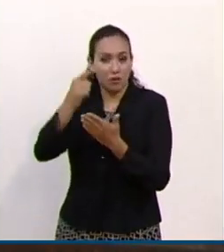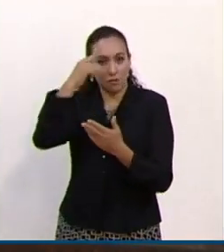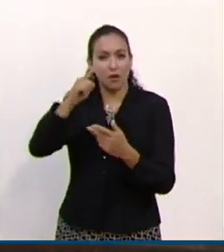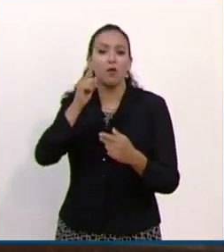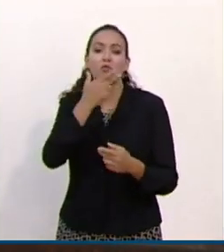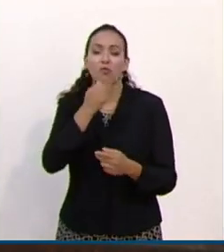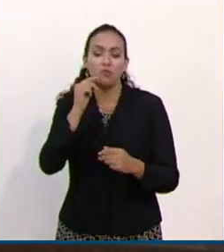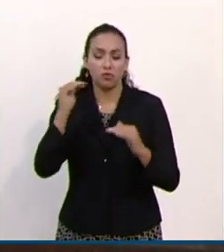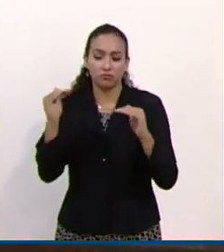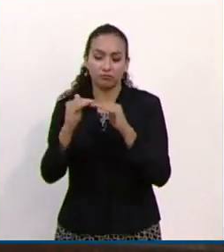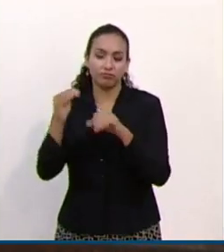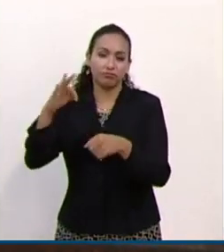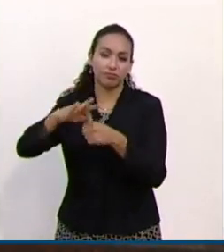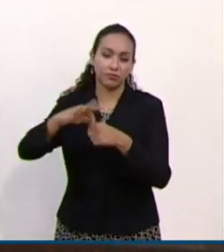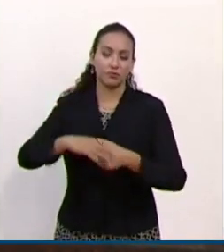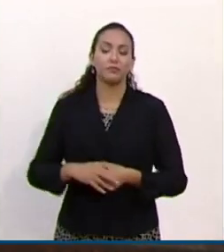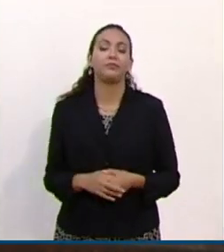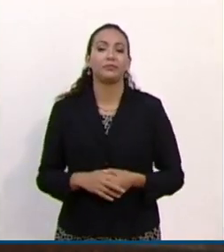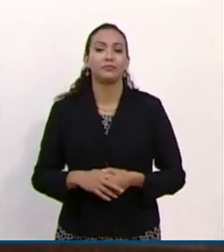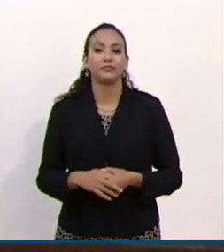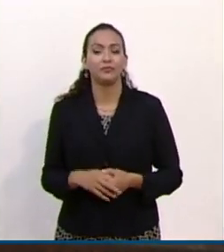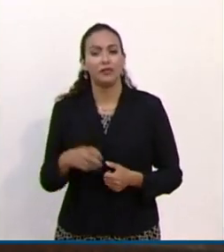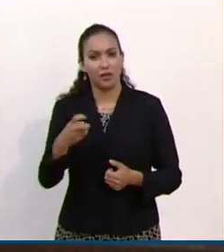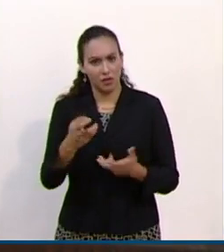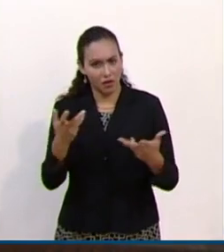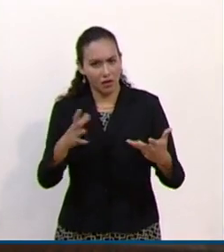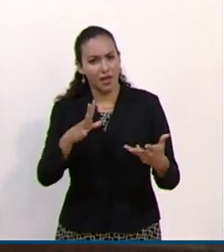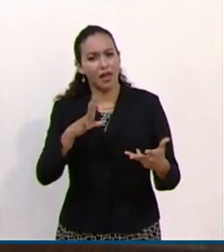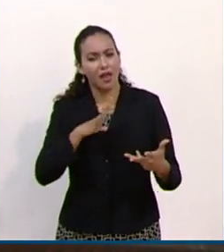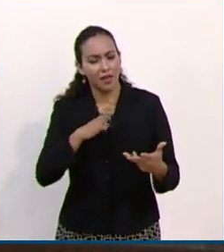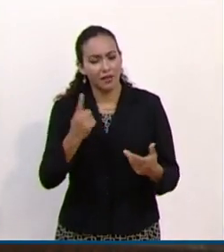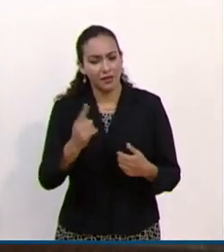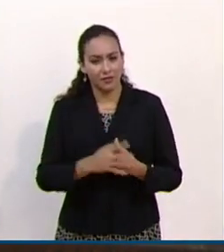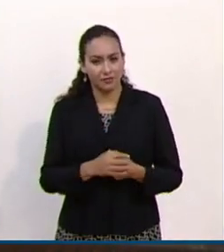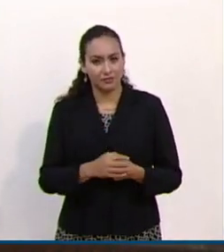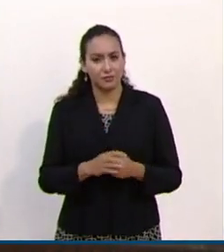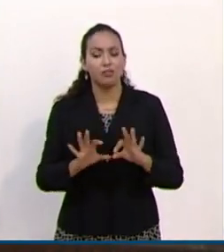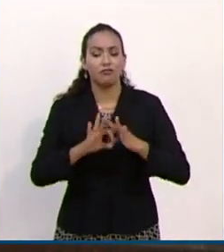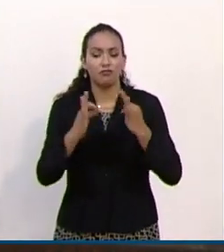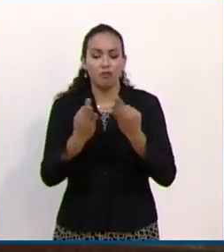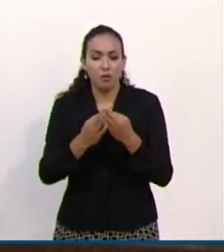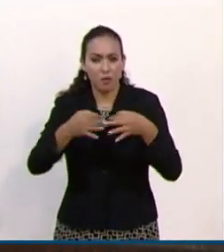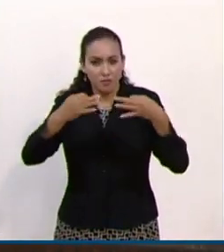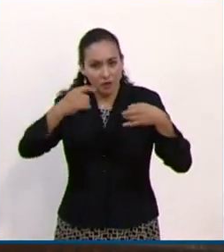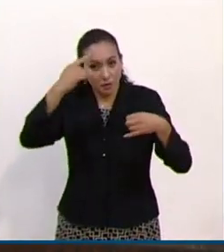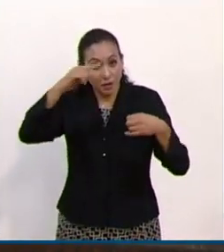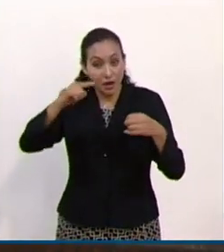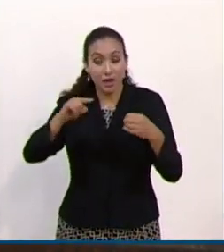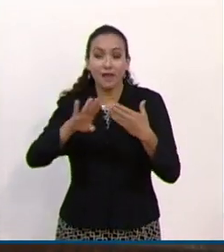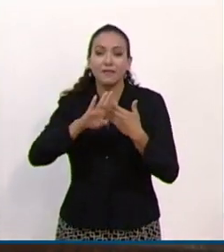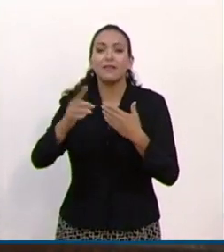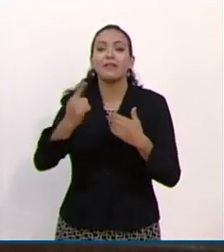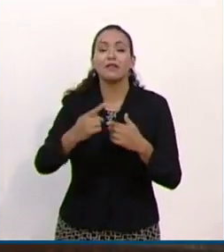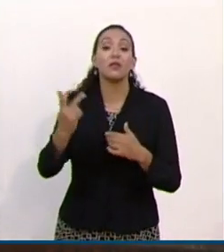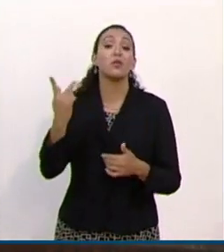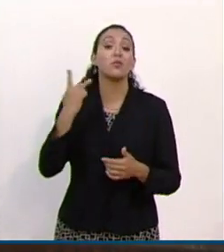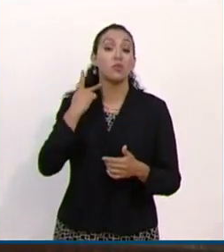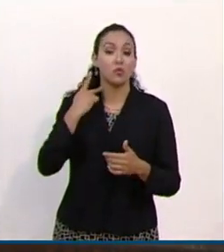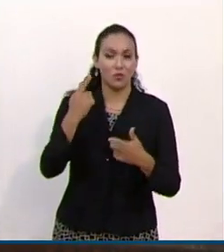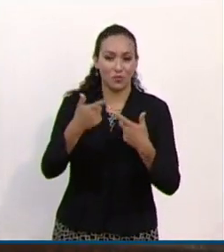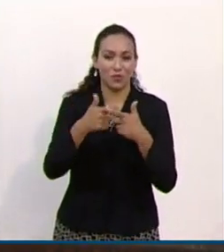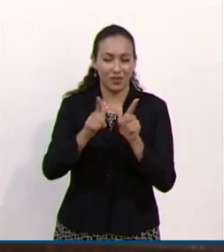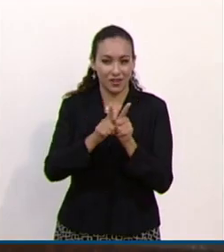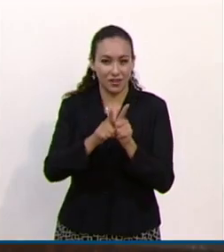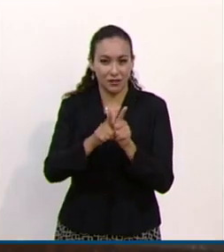acuerdo impugnado contiene medidas adecuadas y eficaces para evitar que los partidos políticos que